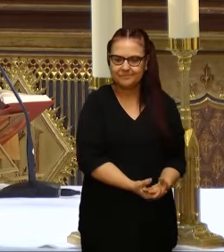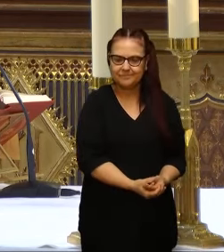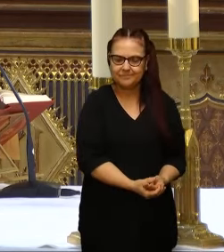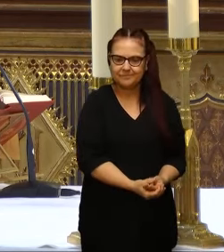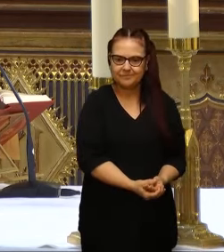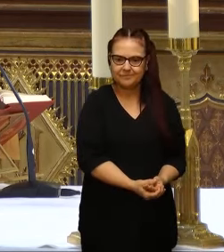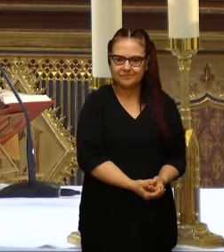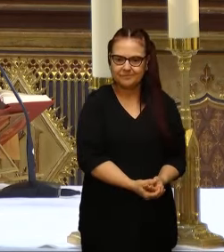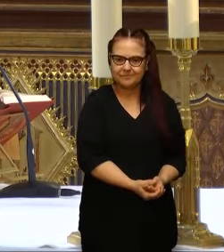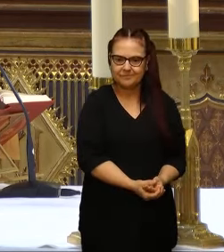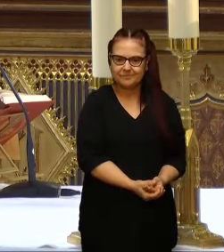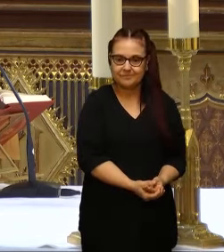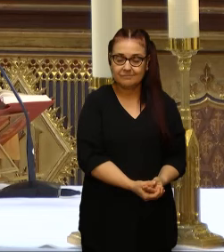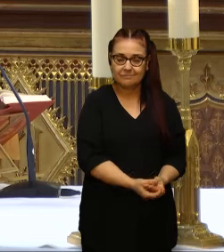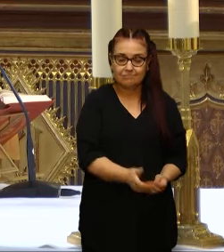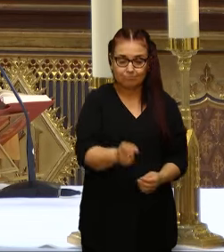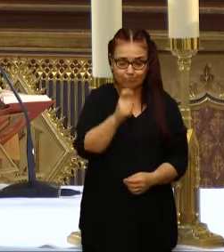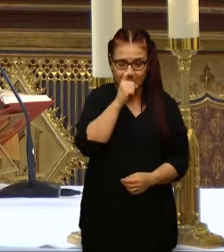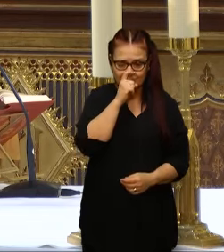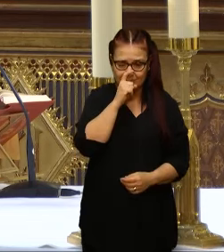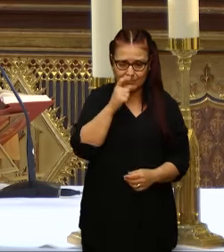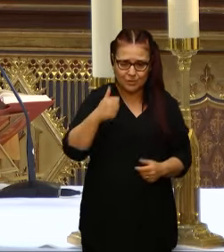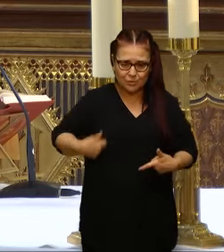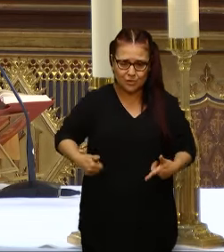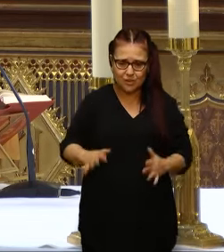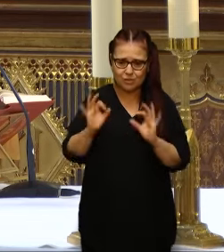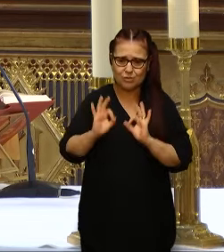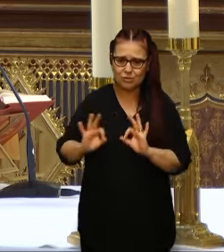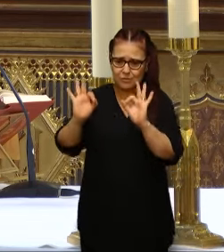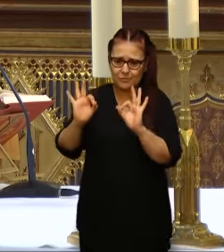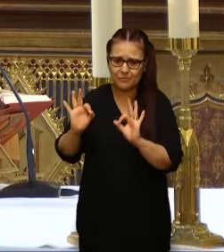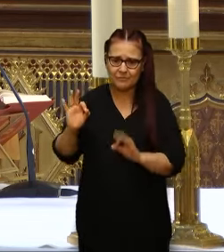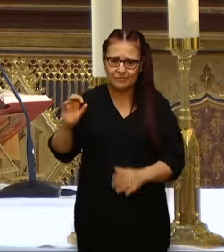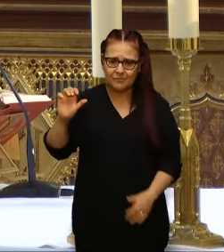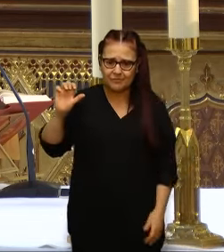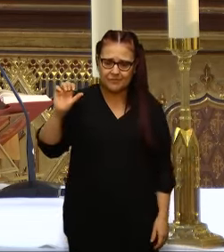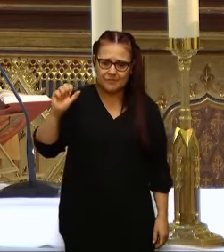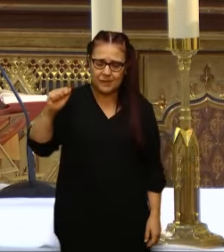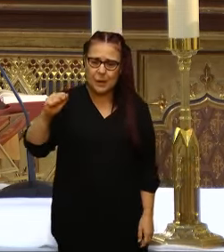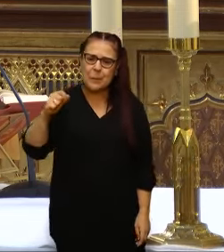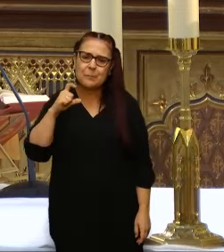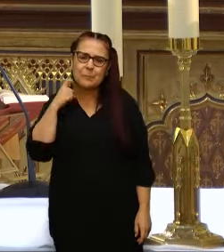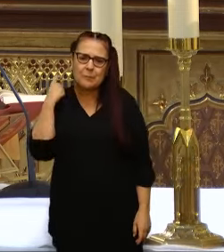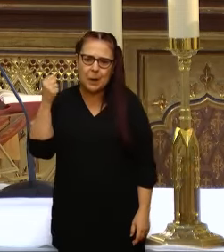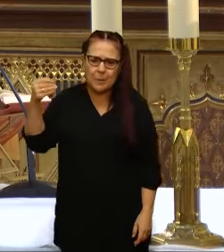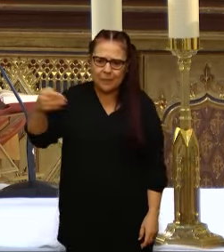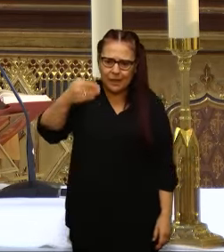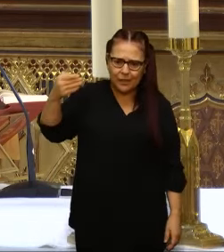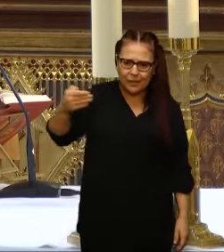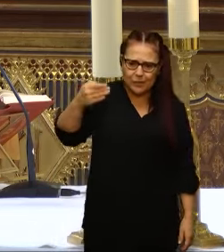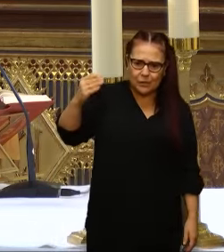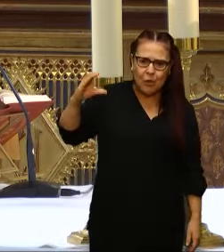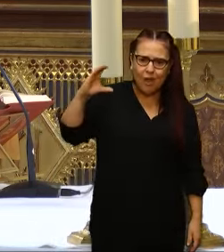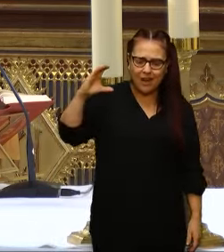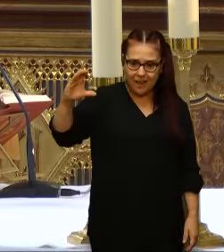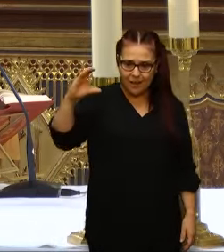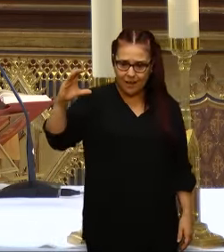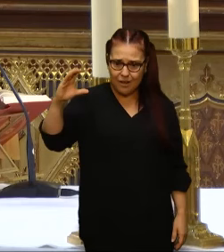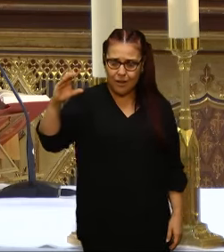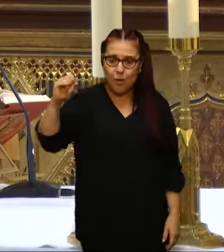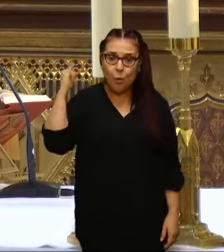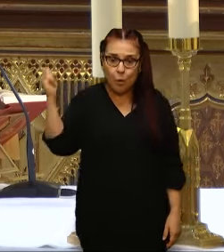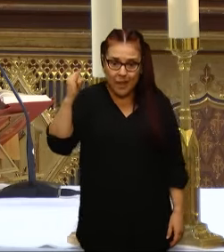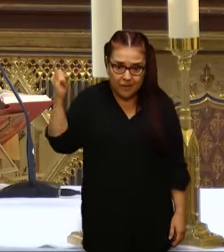caridad. Recuerda a tus hijos, el padre Benedicto y la hermana Clara,